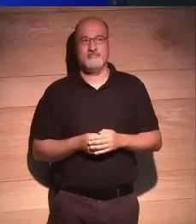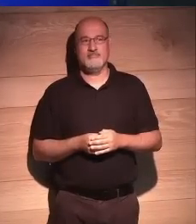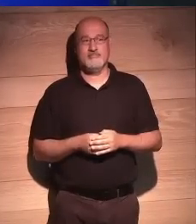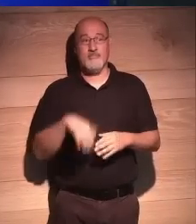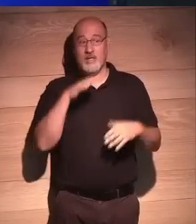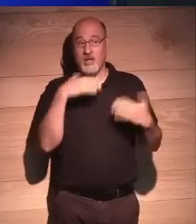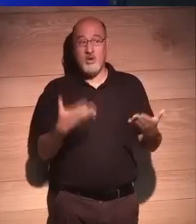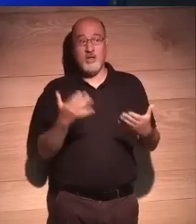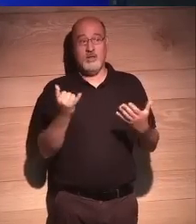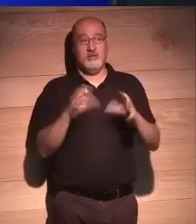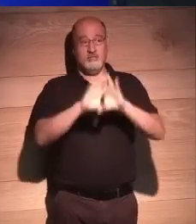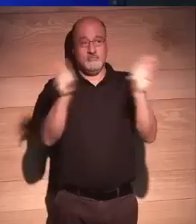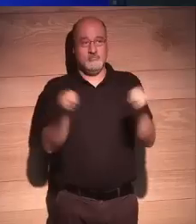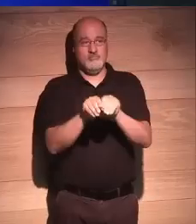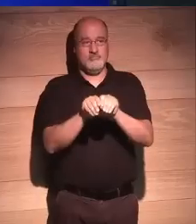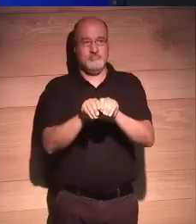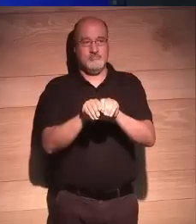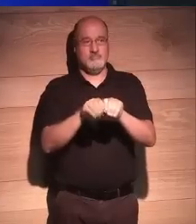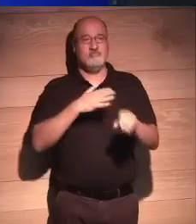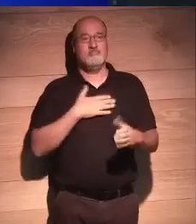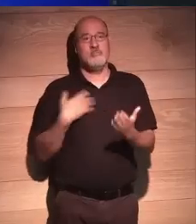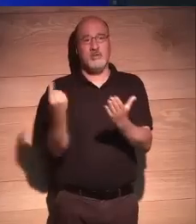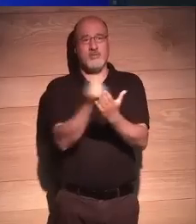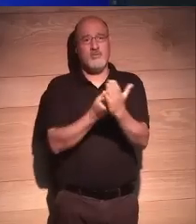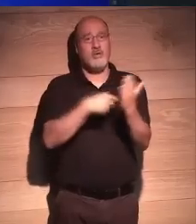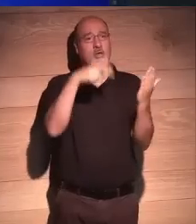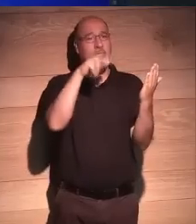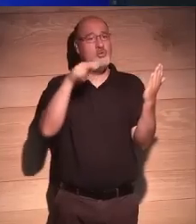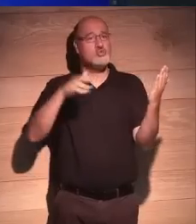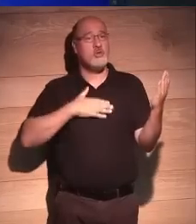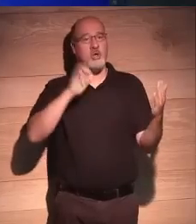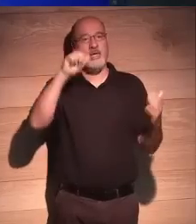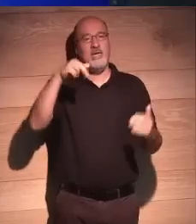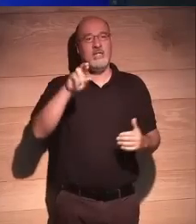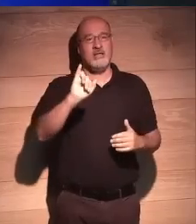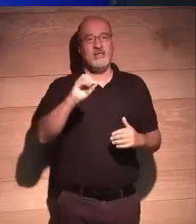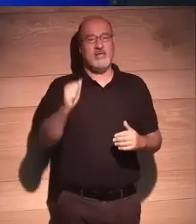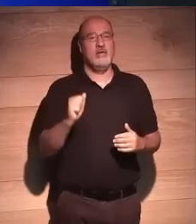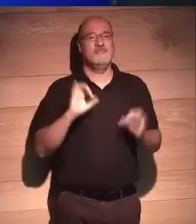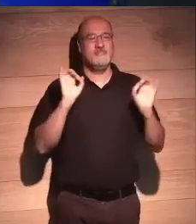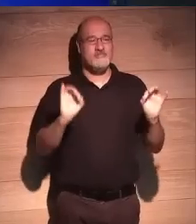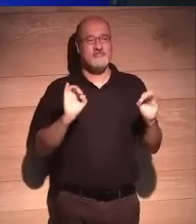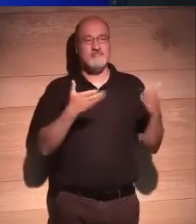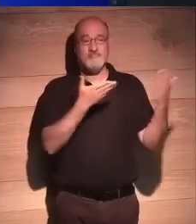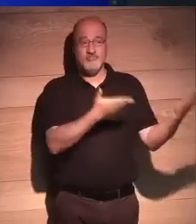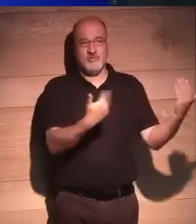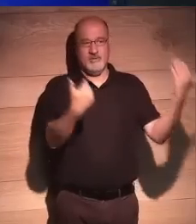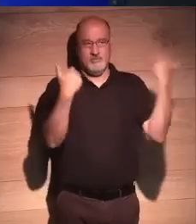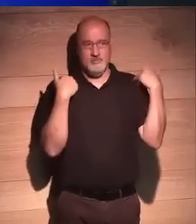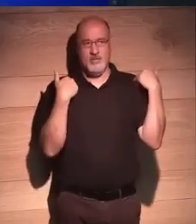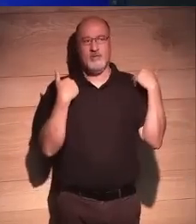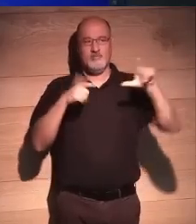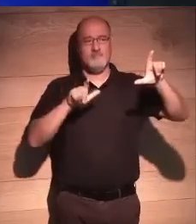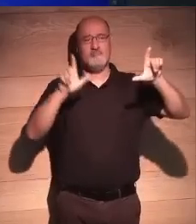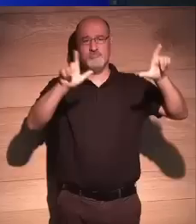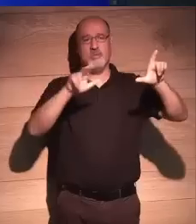Bueno, tenemos a nuestro... ¿Dónde está nuestro ilustrador Enrique? Por favor, ¿dónde estás, Enrique? Enrique se va a encargar de